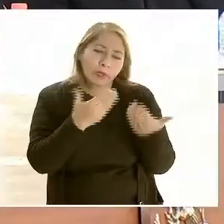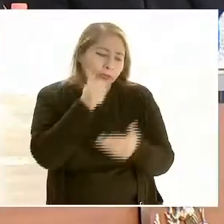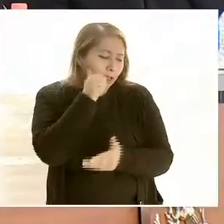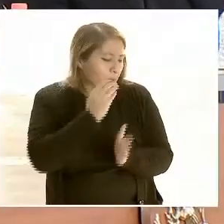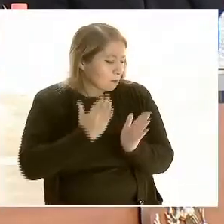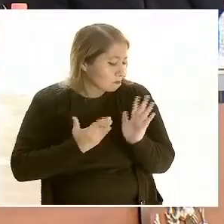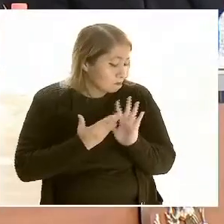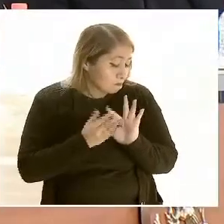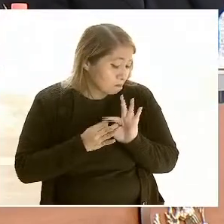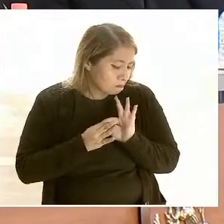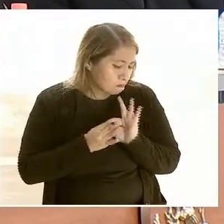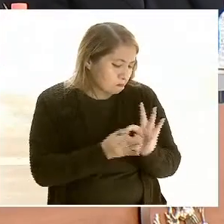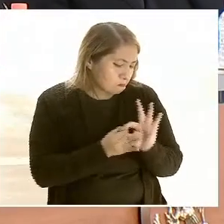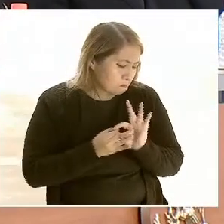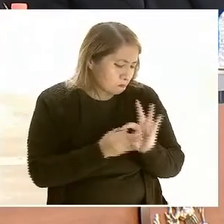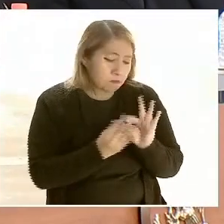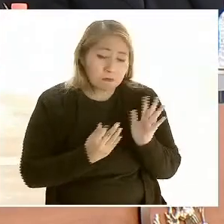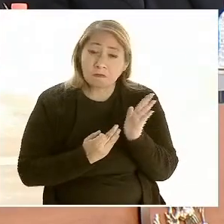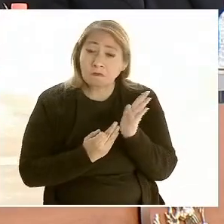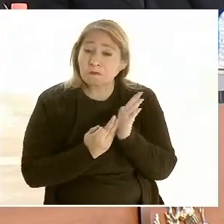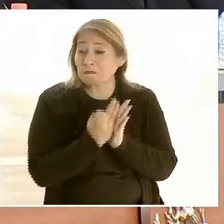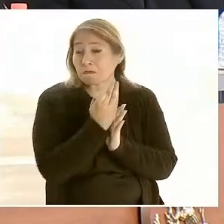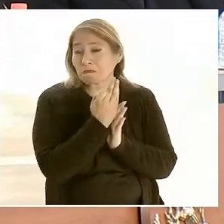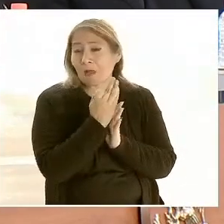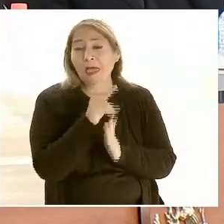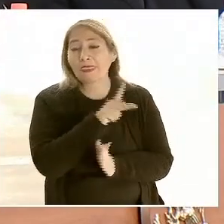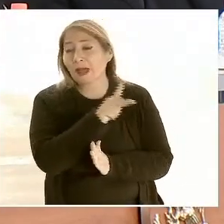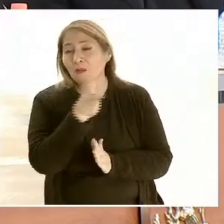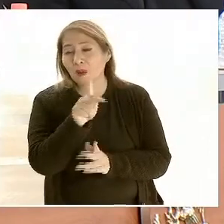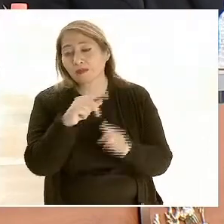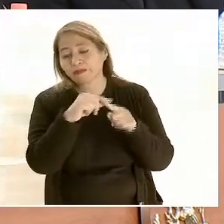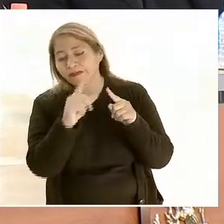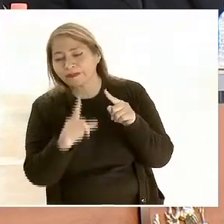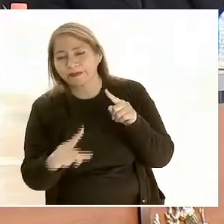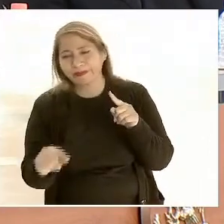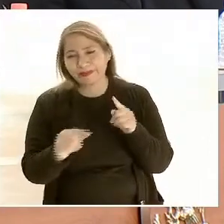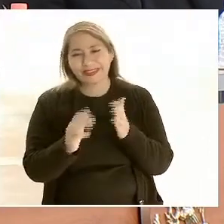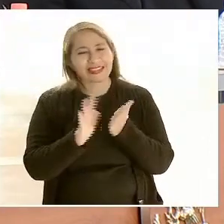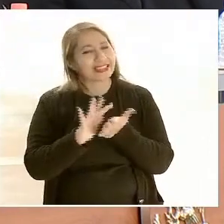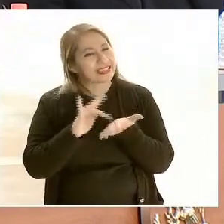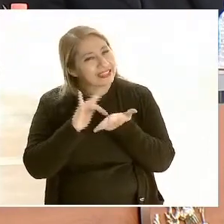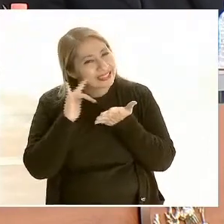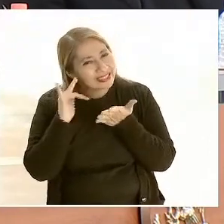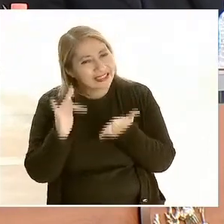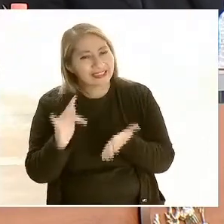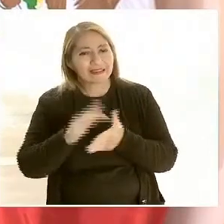proceder en bien del pueblo y de la nación.